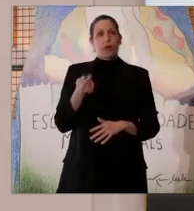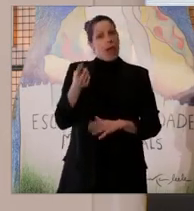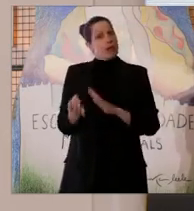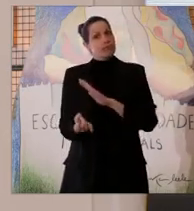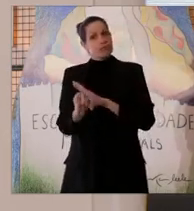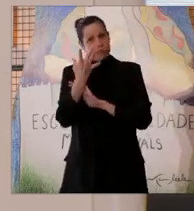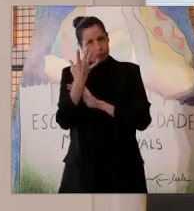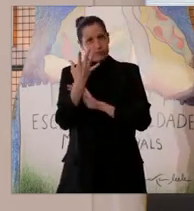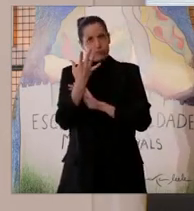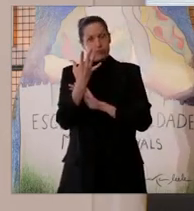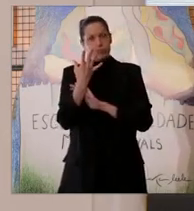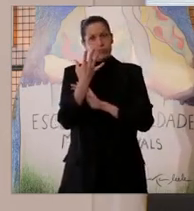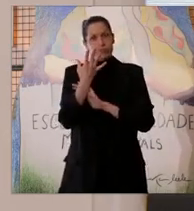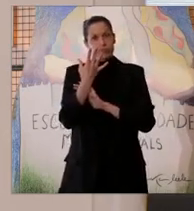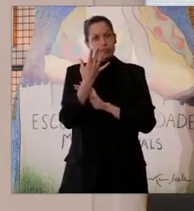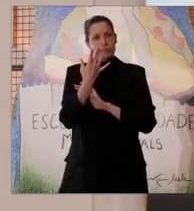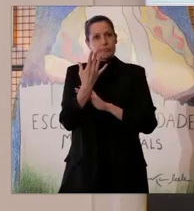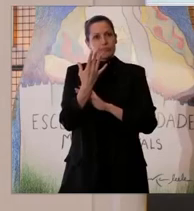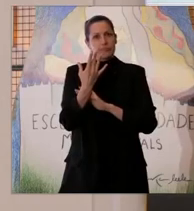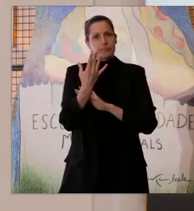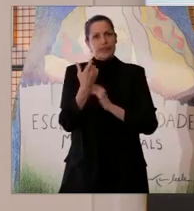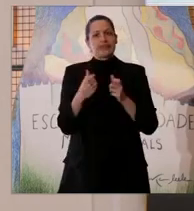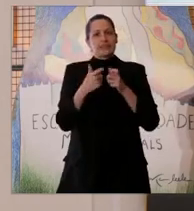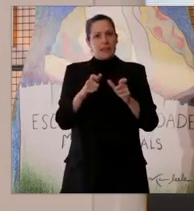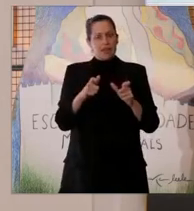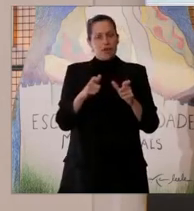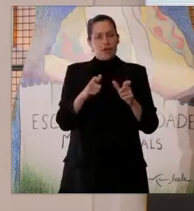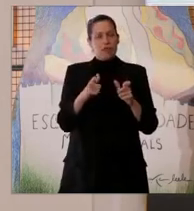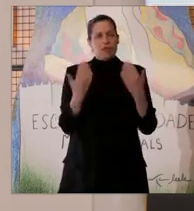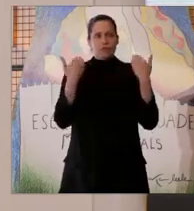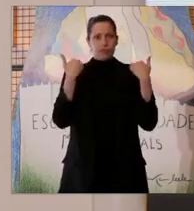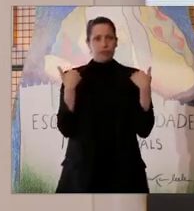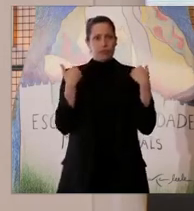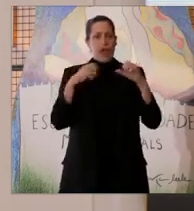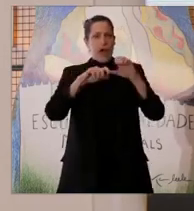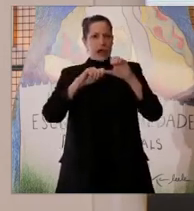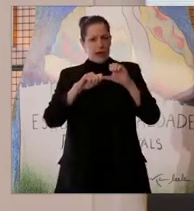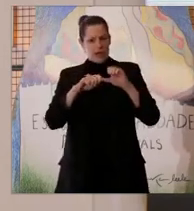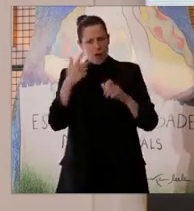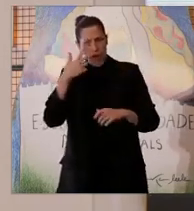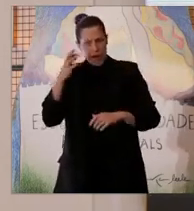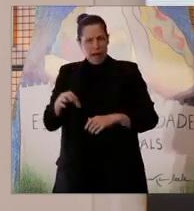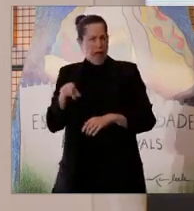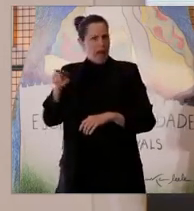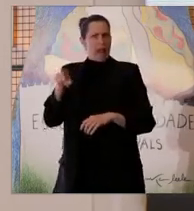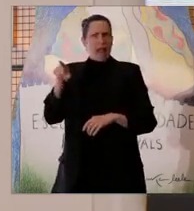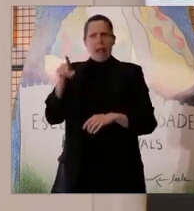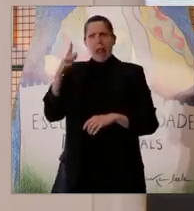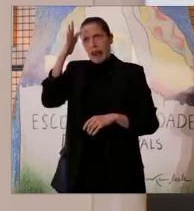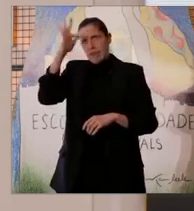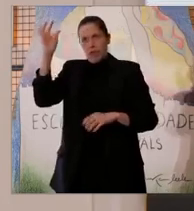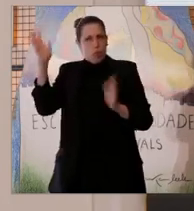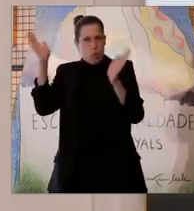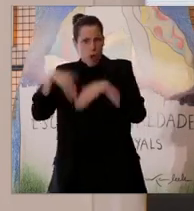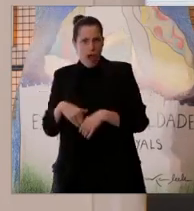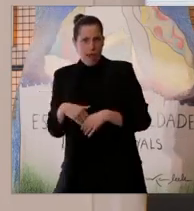haciendo pin washing del periódico porque él no confiaba ni creía absolutamente en la perspectiva de género en la información pero le venía bien porque